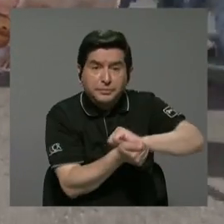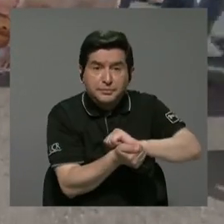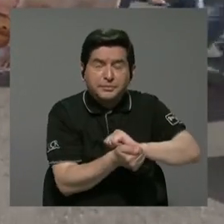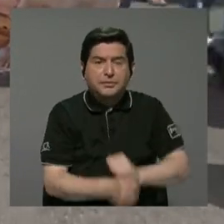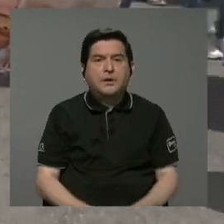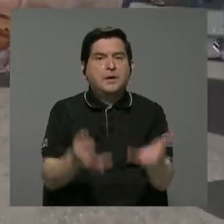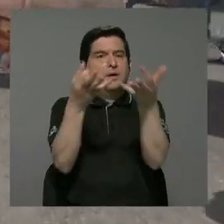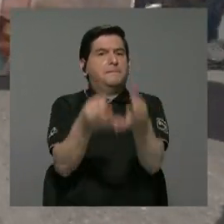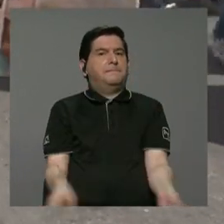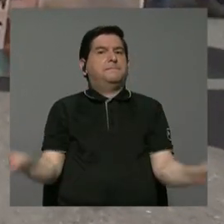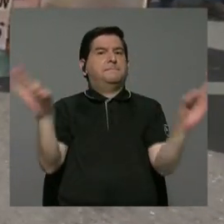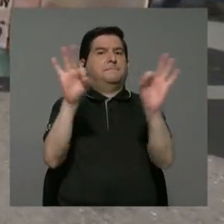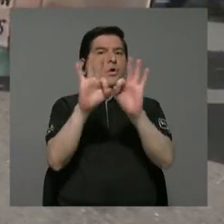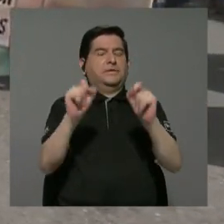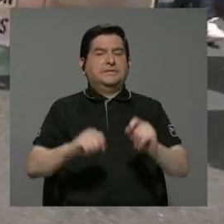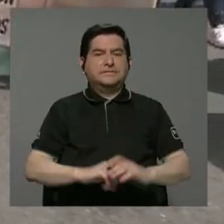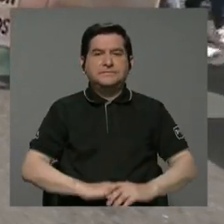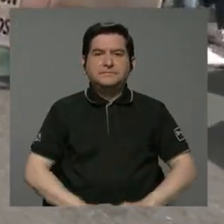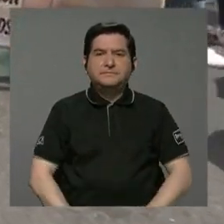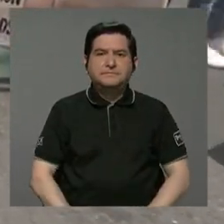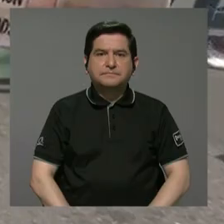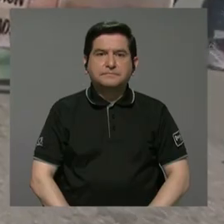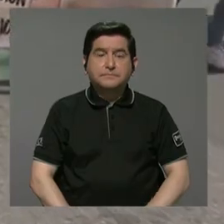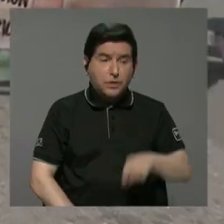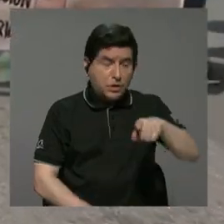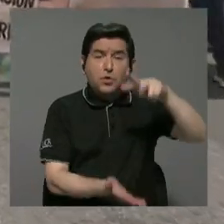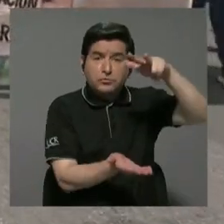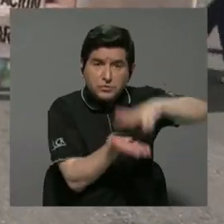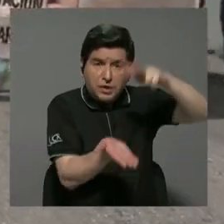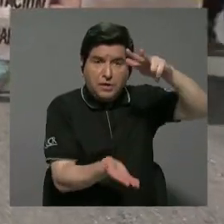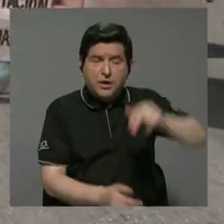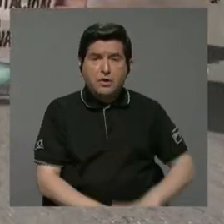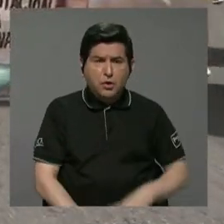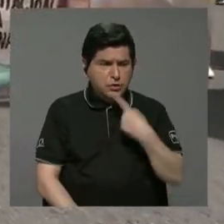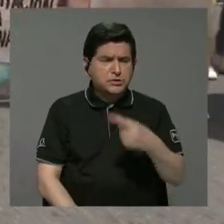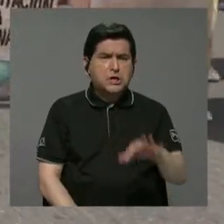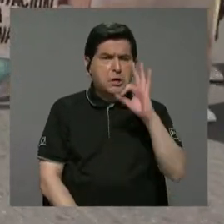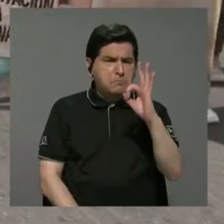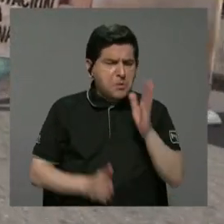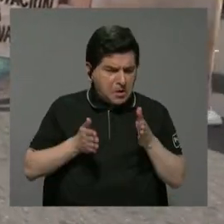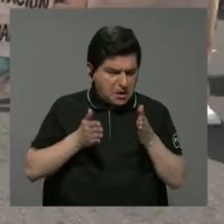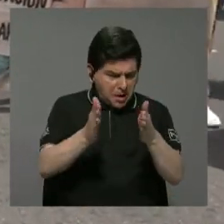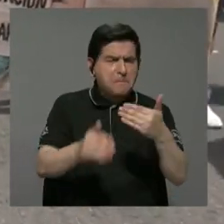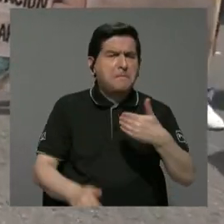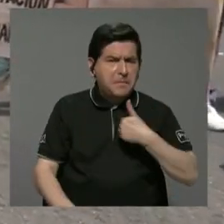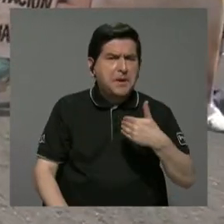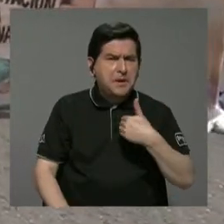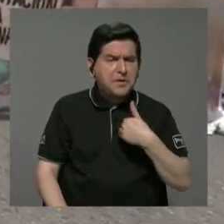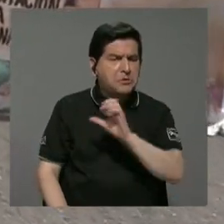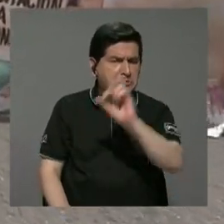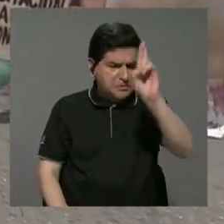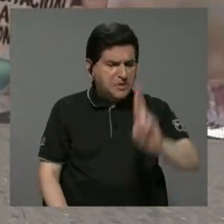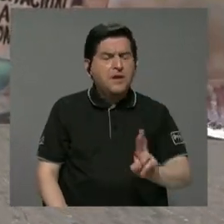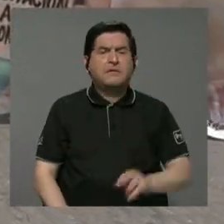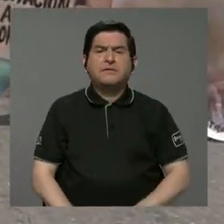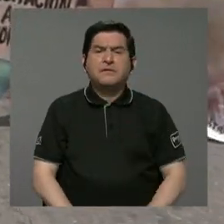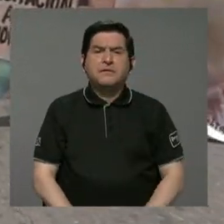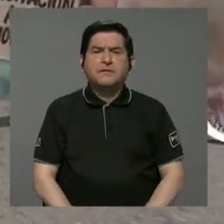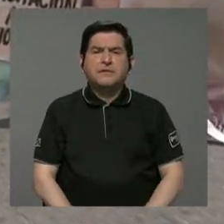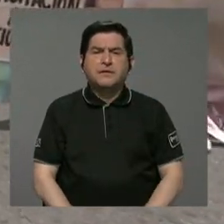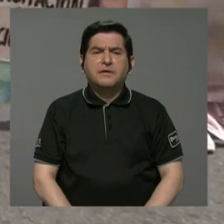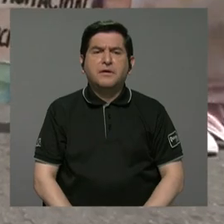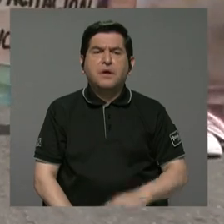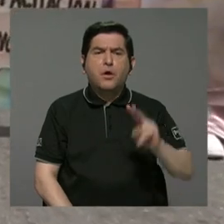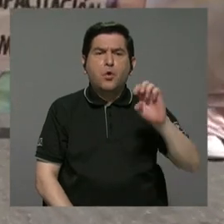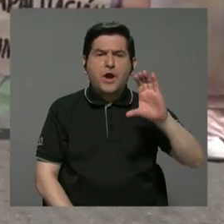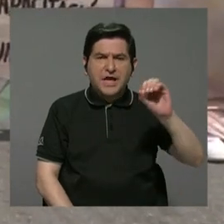usted dice muy importante, fue avalada, dijeron qué buena ruta la que tiene Costa Rica por la